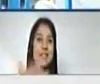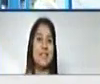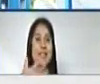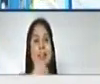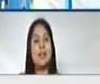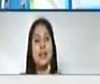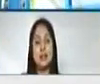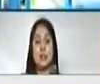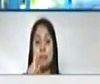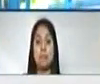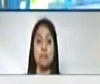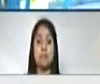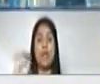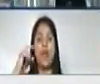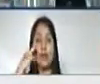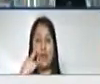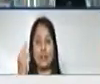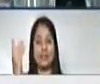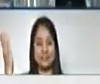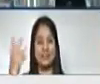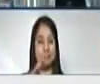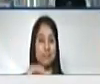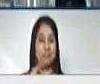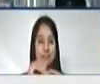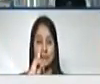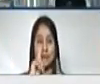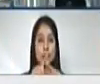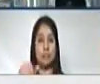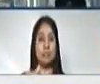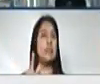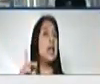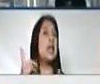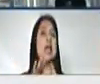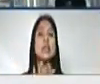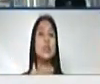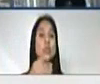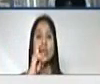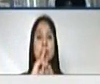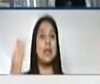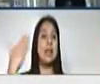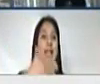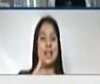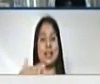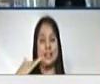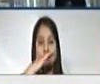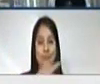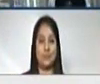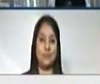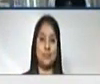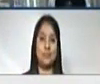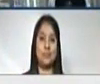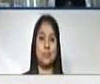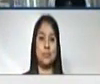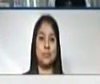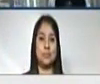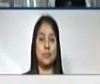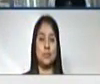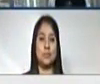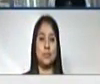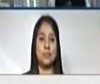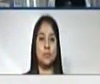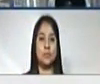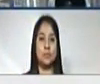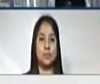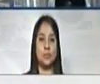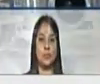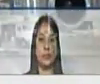todo esto obedece a una emergencia. No estamos hablando de que estuviéramos preparados, de hecho creo que nadie estaba preparado evidentemente para